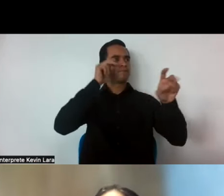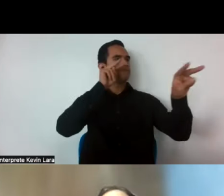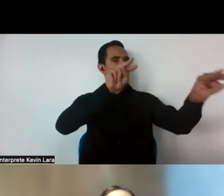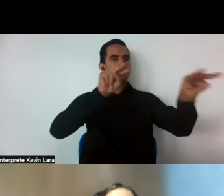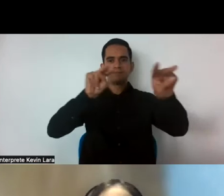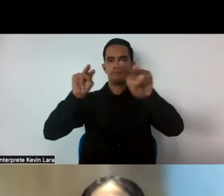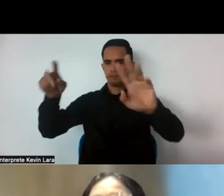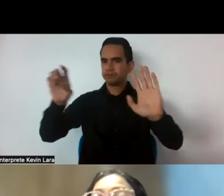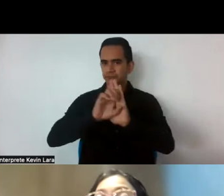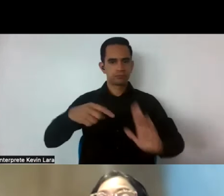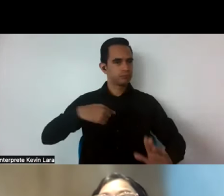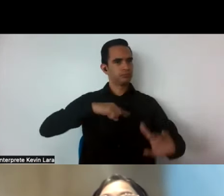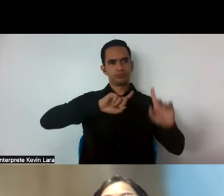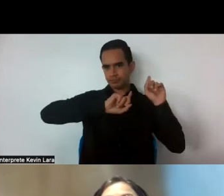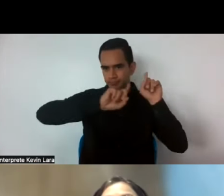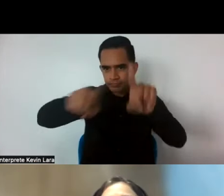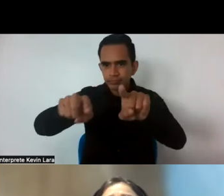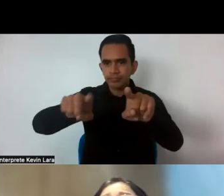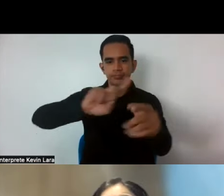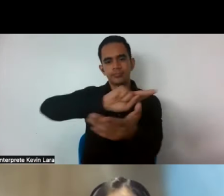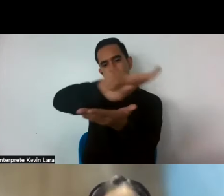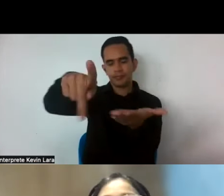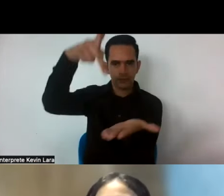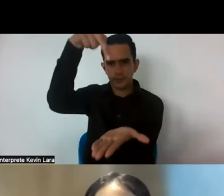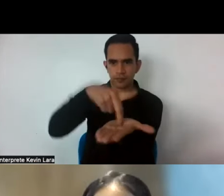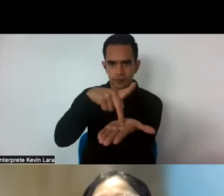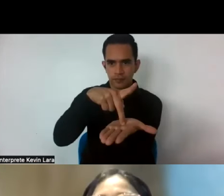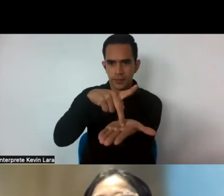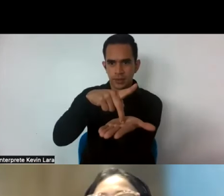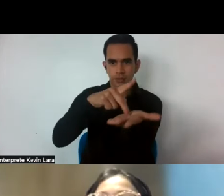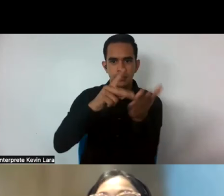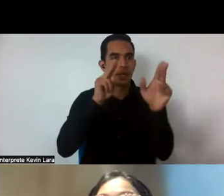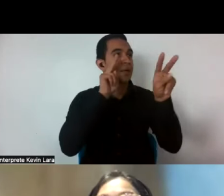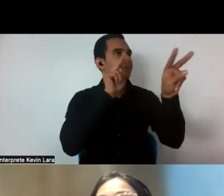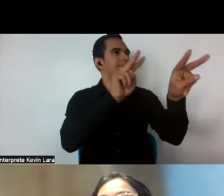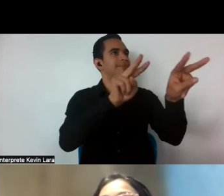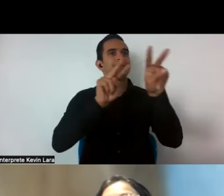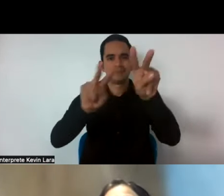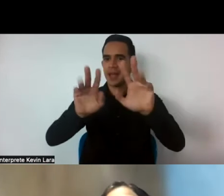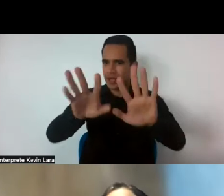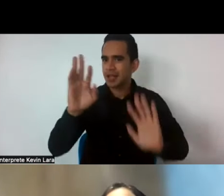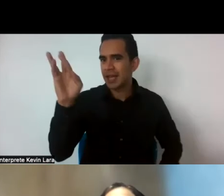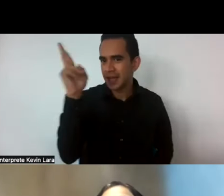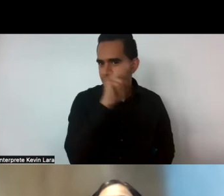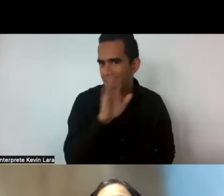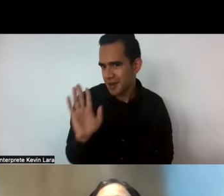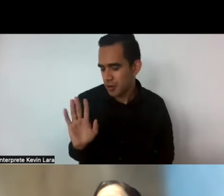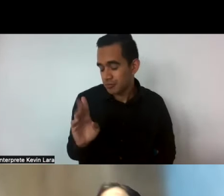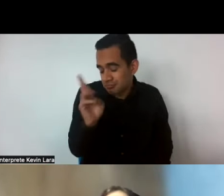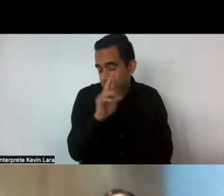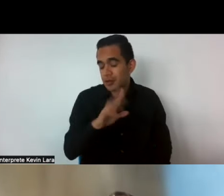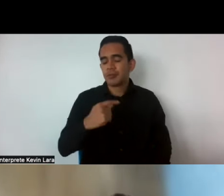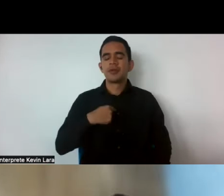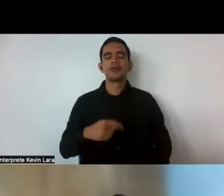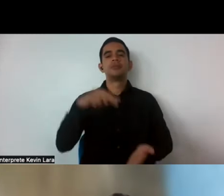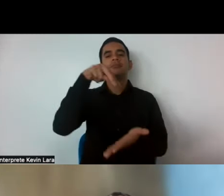parque y estoy en contacto con la naturaleza. Suena extraño lo que voy a decir, pero por ejemplo, yo empiezo a